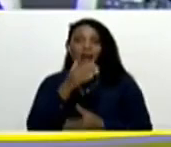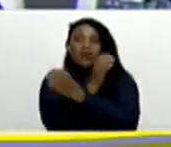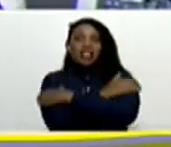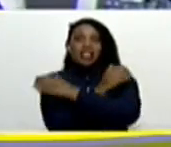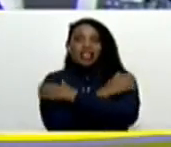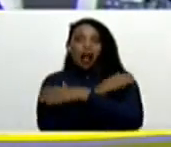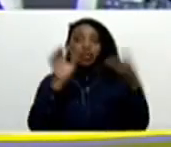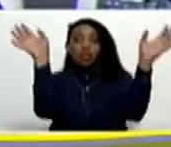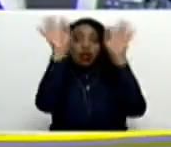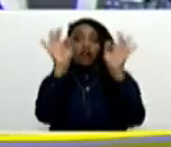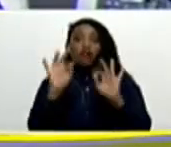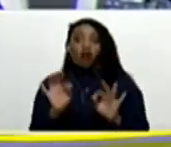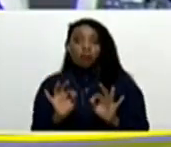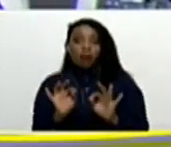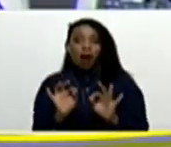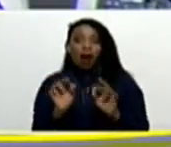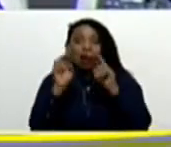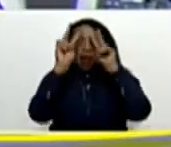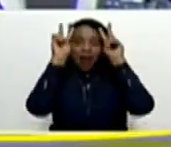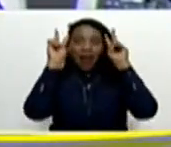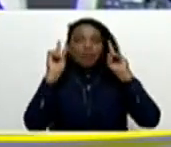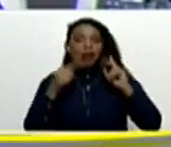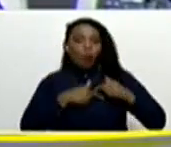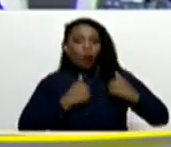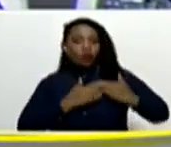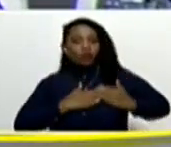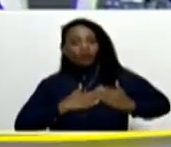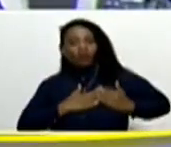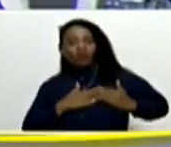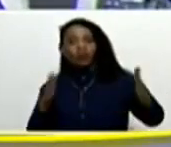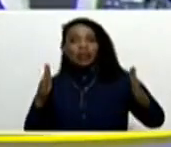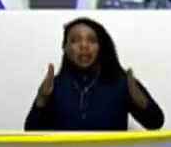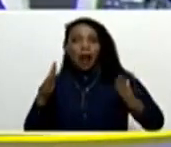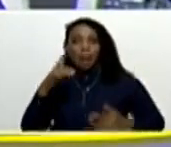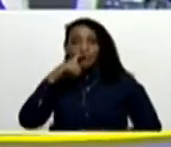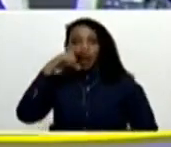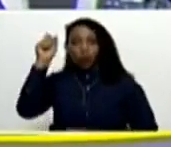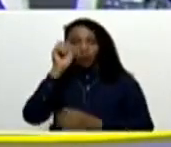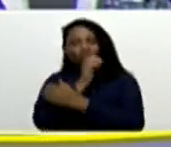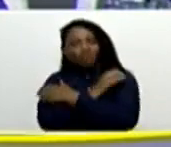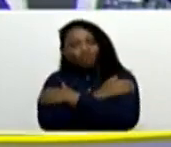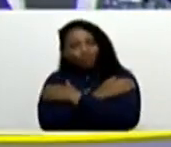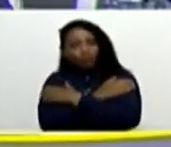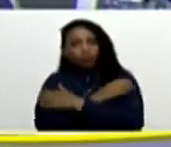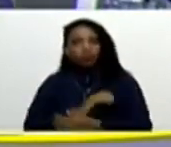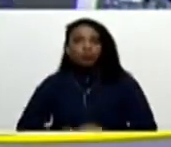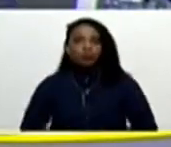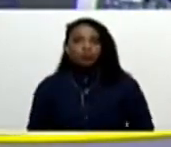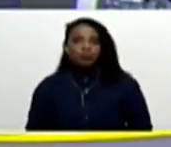manera sincera y desde mi corazón al presidente Maduro.